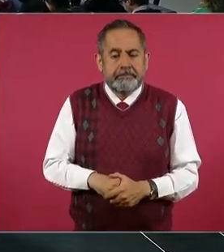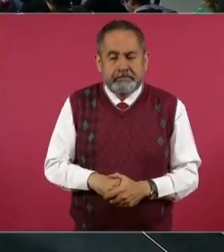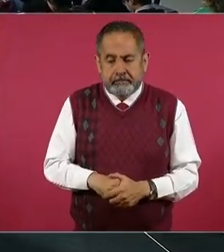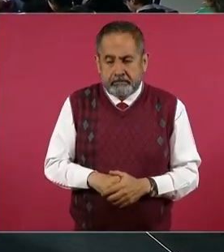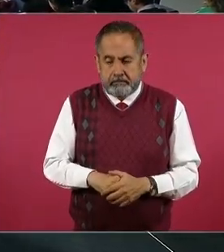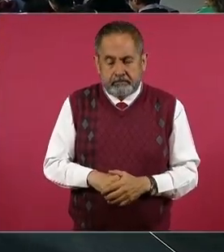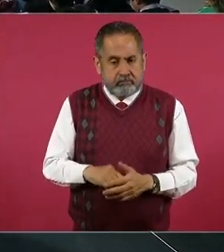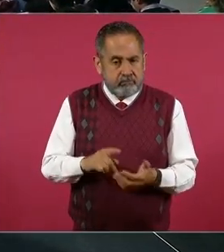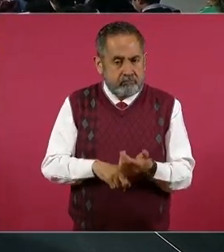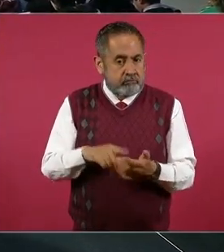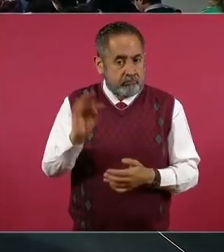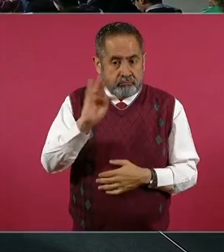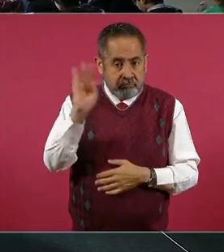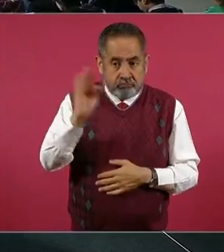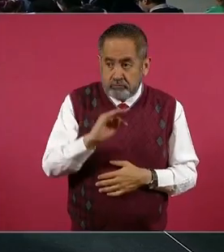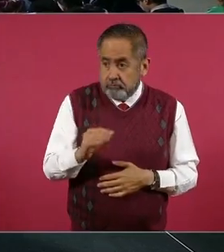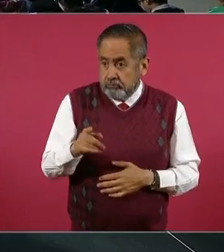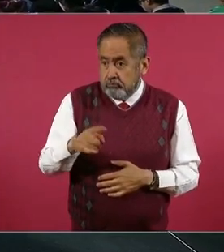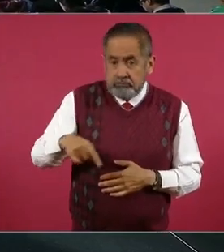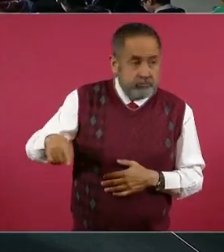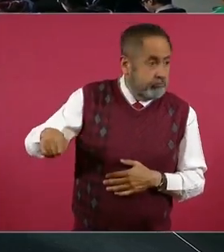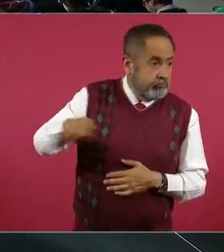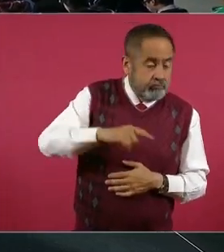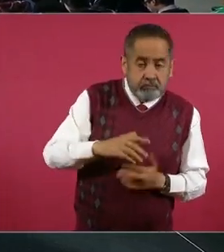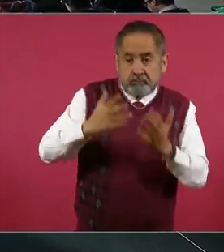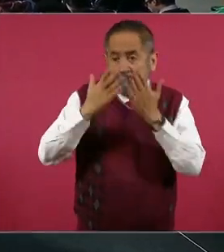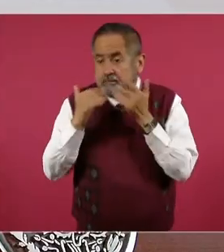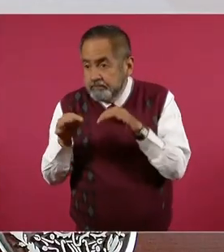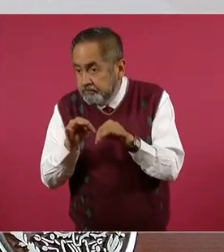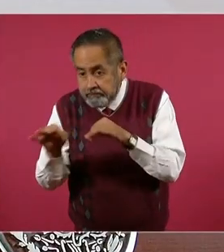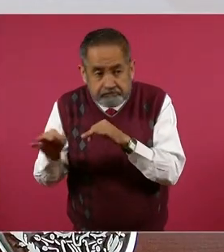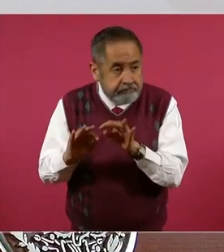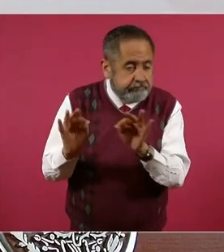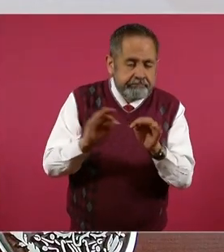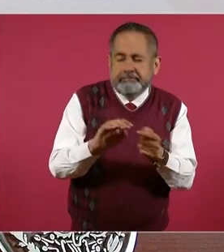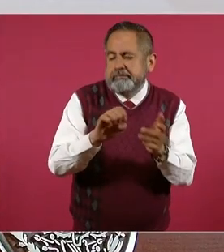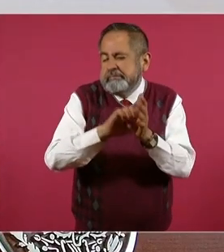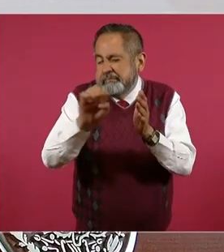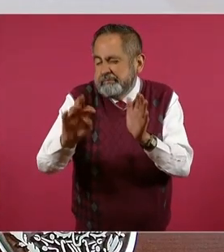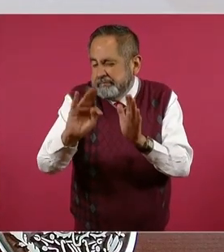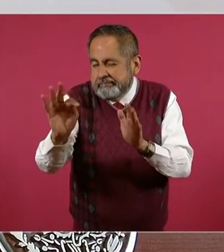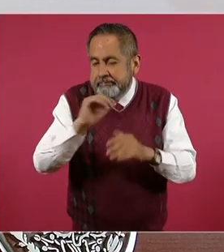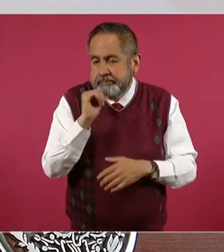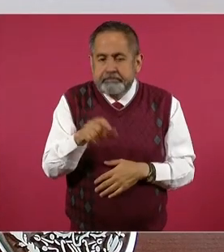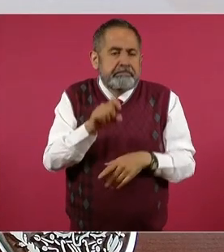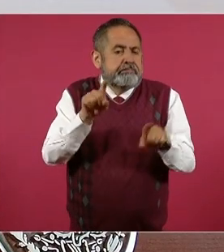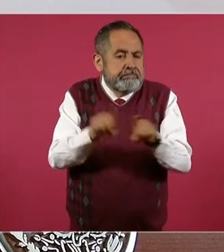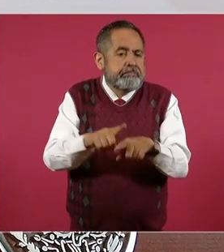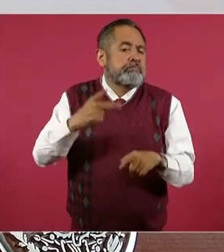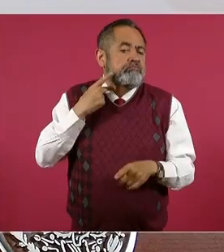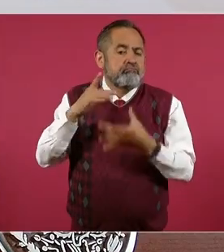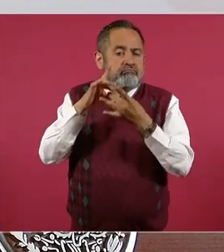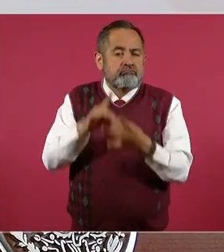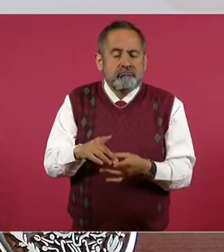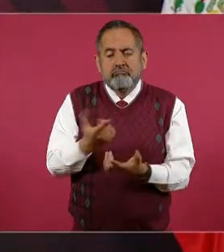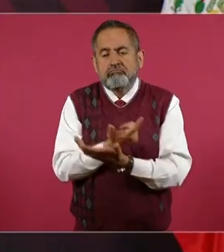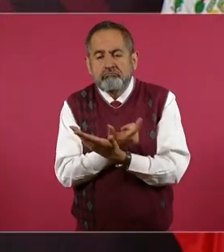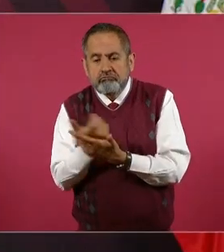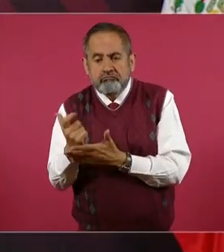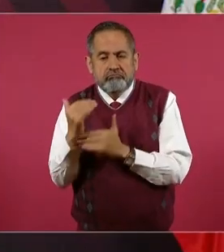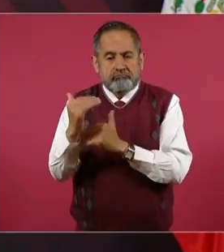Si hubiese desempleo, si se hubiese mantenido la misma política de